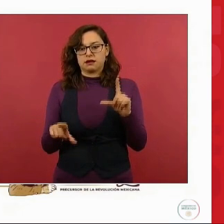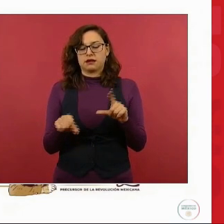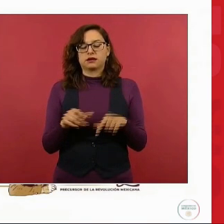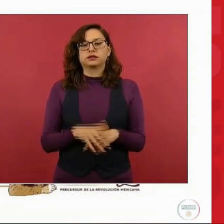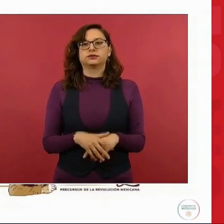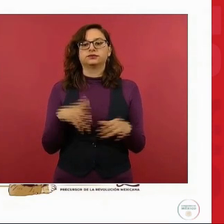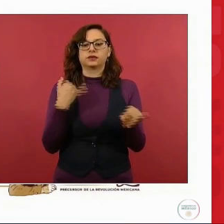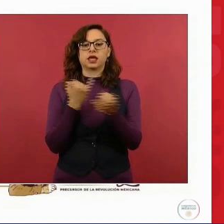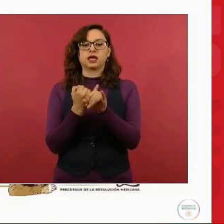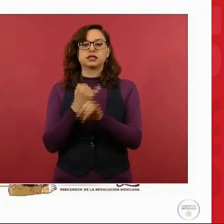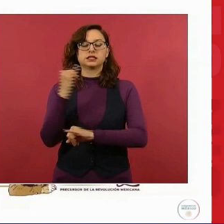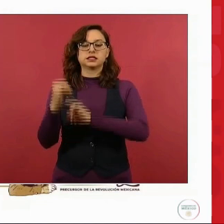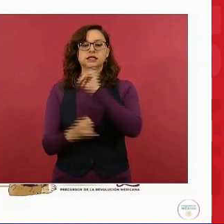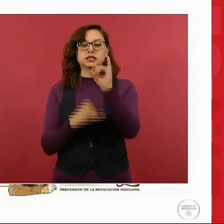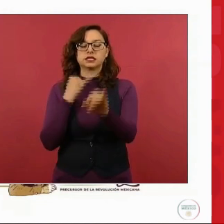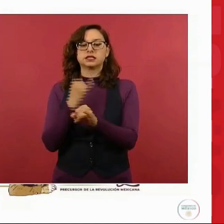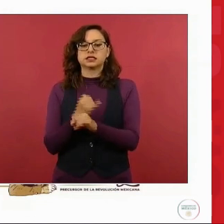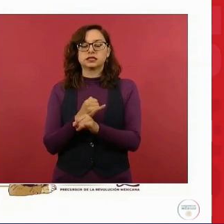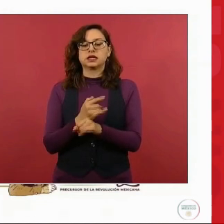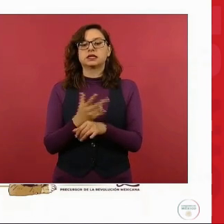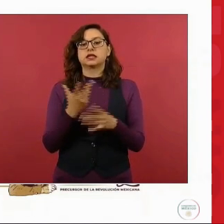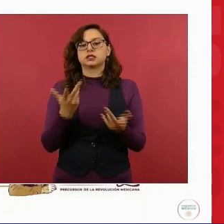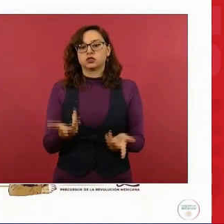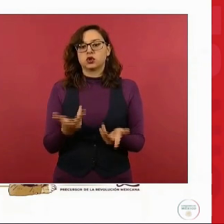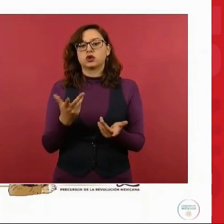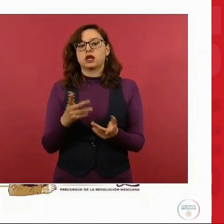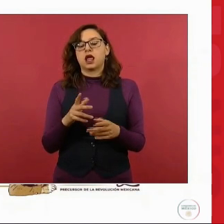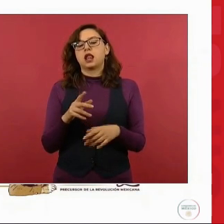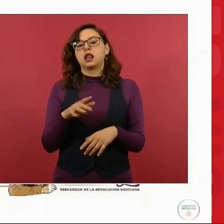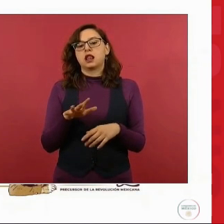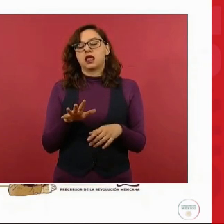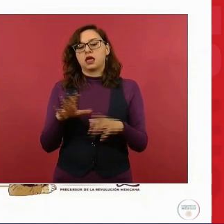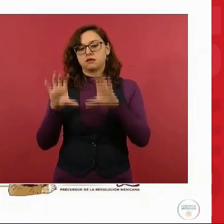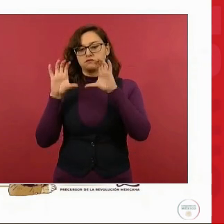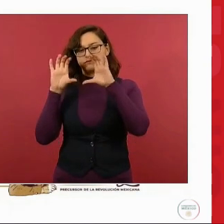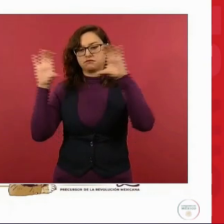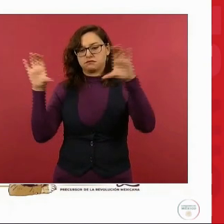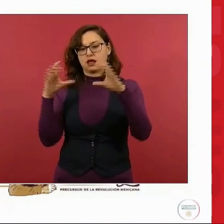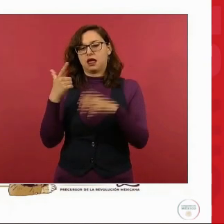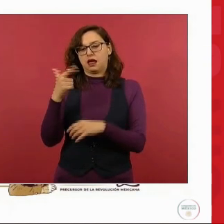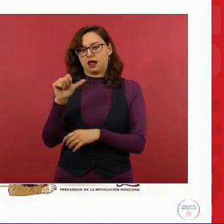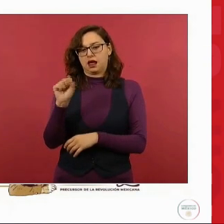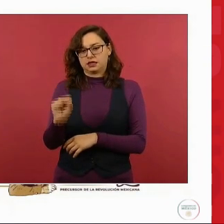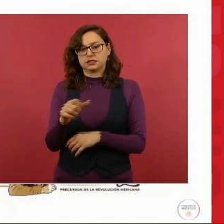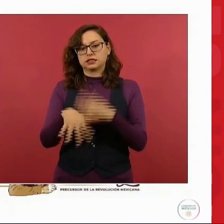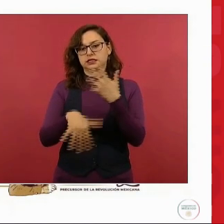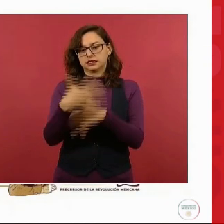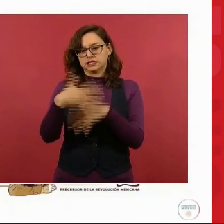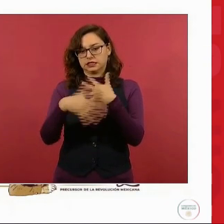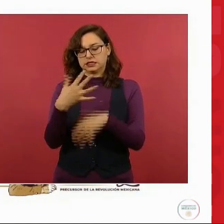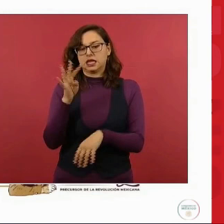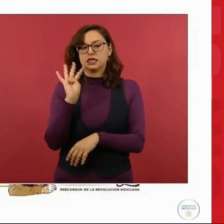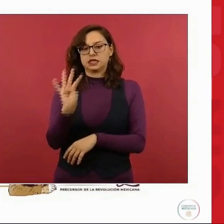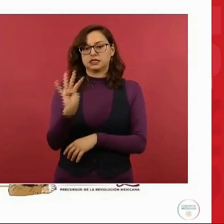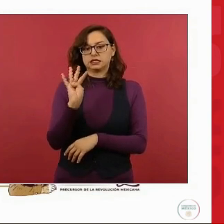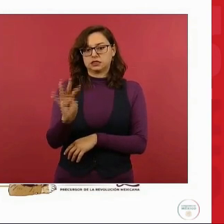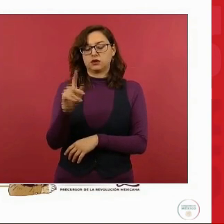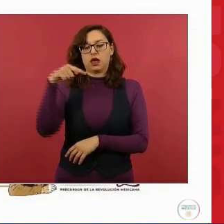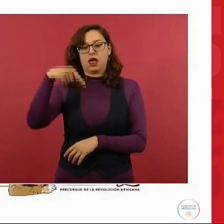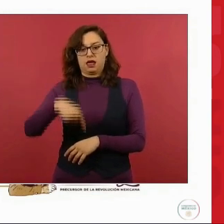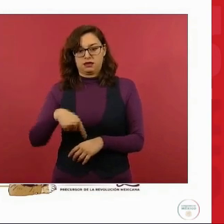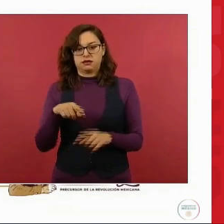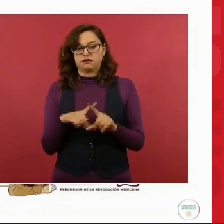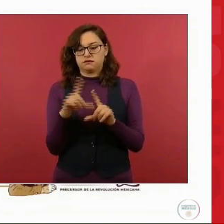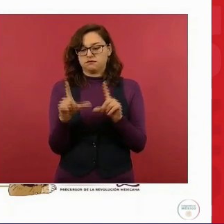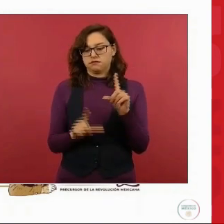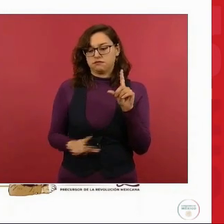precio internacional convertido a pesos y a litros, 15 pesos con 19 centavos el litro. El precio promedio